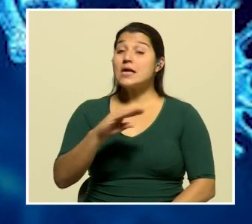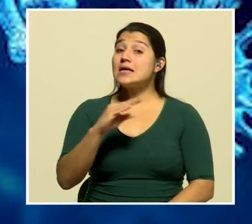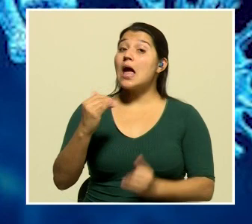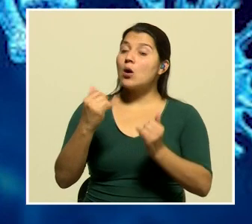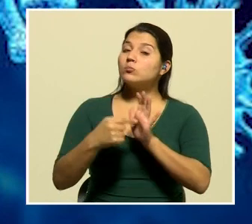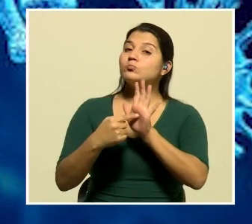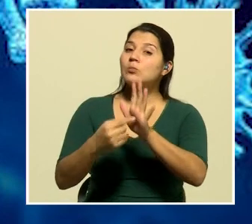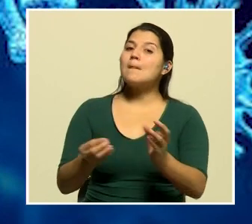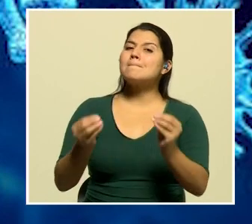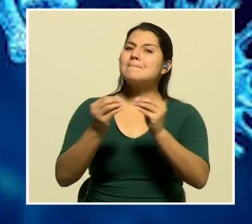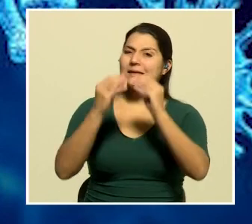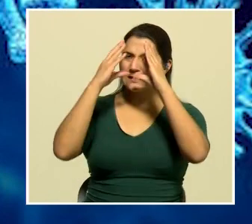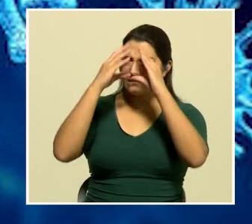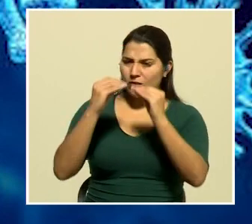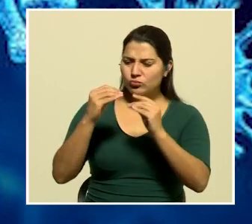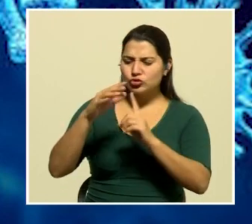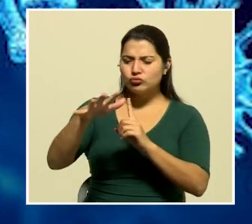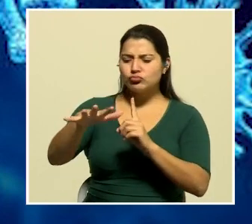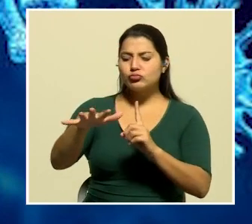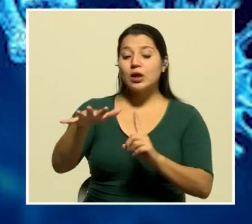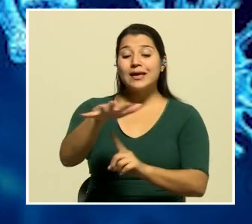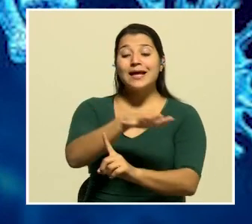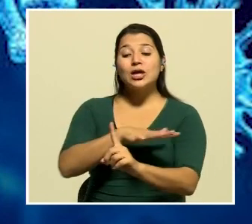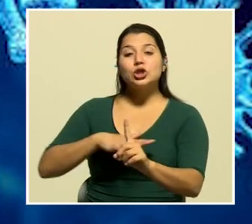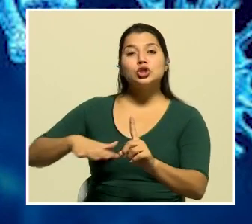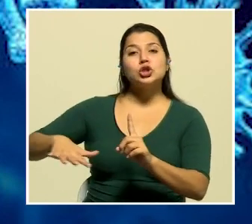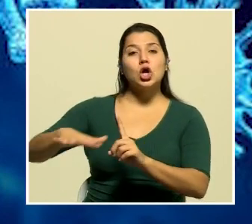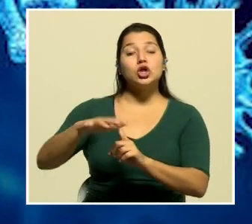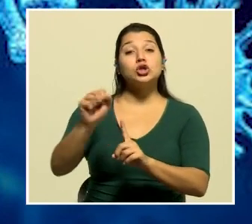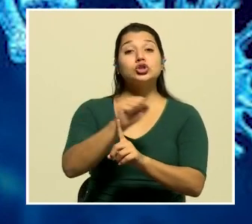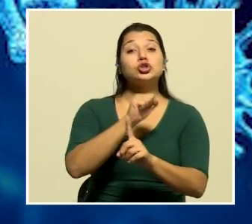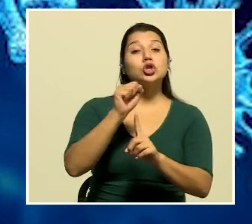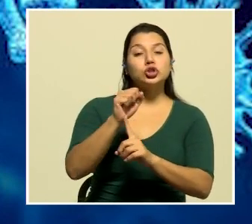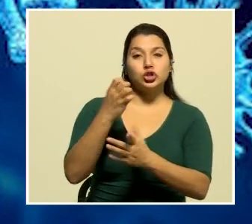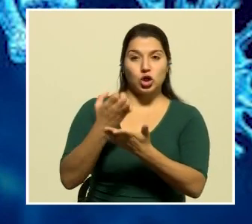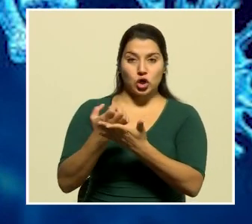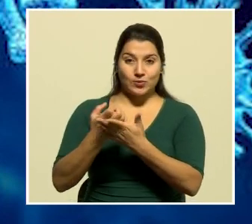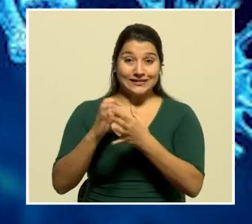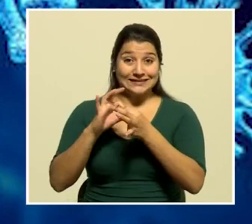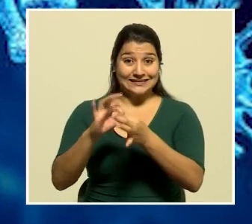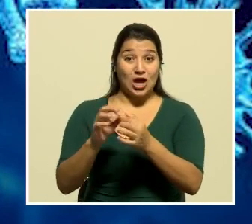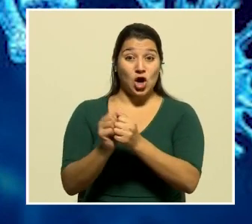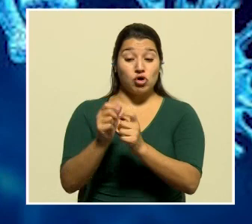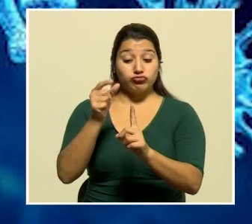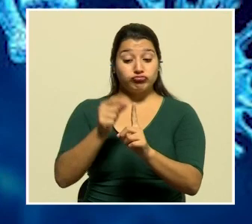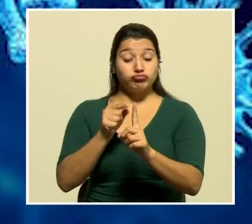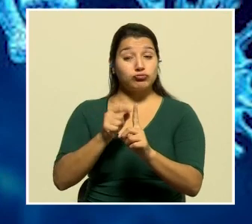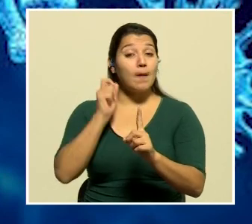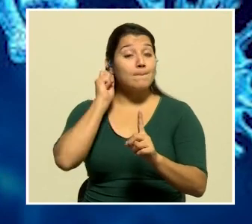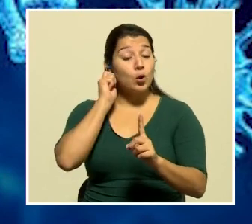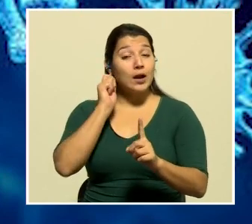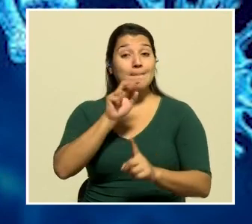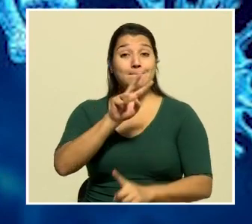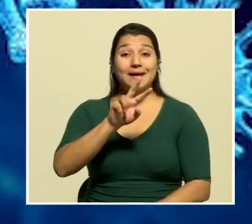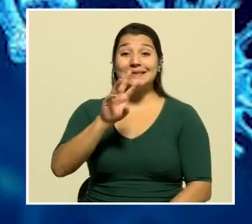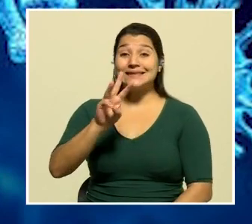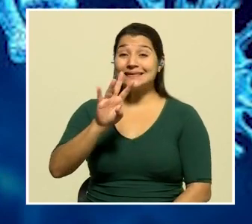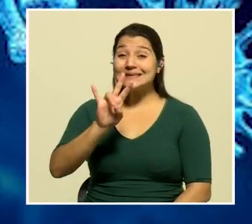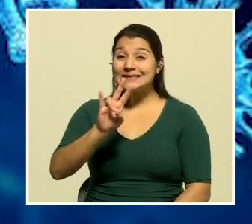sobre el entorno socioeconómico de las mujeres encuestadas. El 27.6% alquila casa